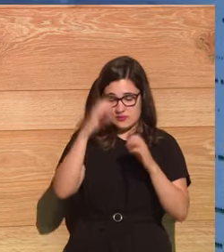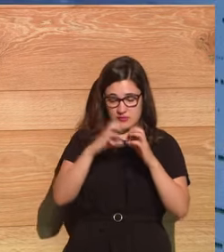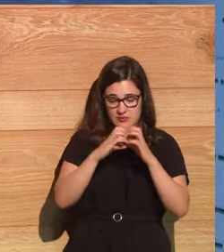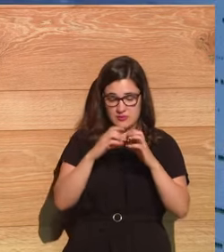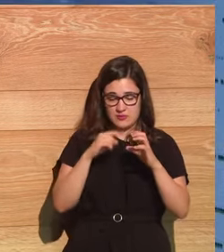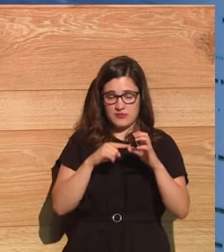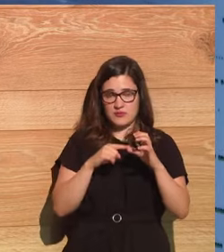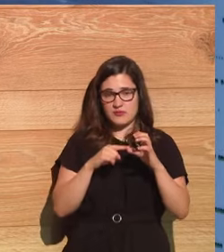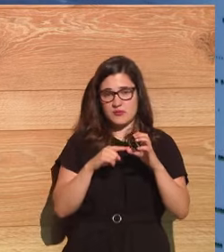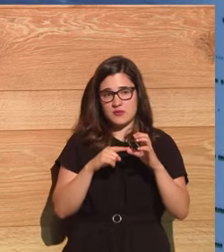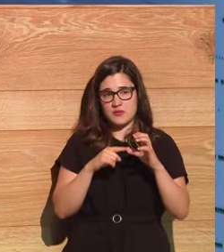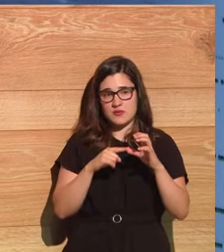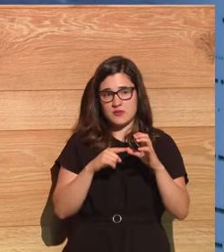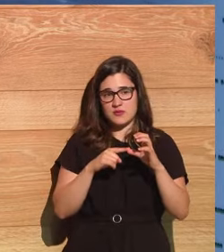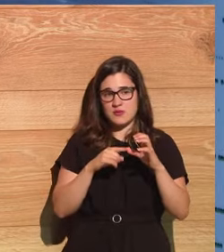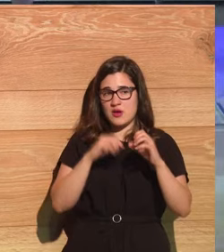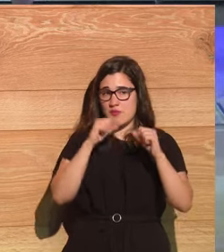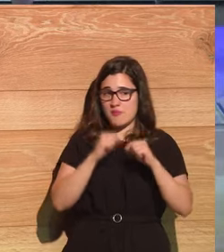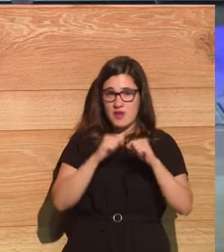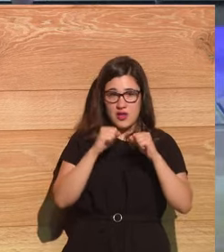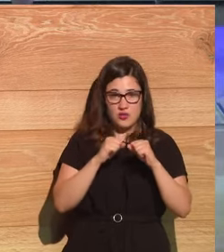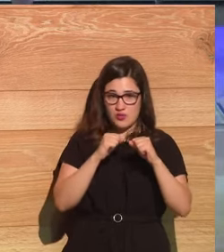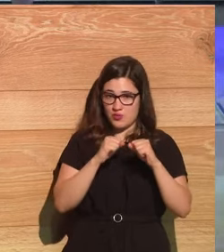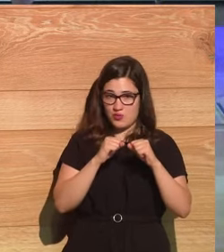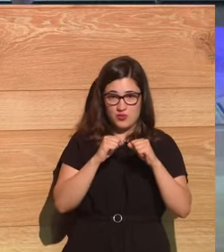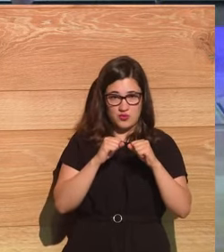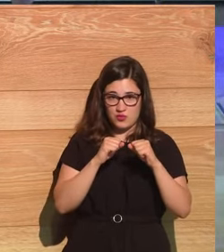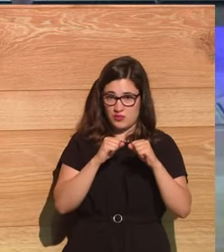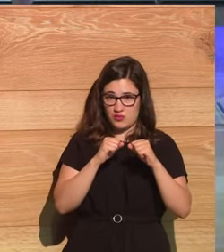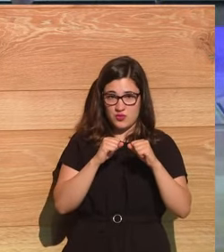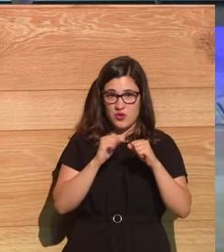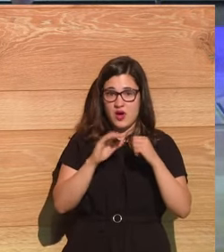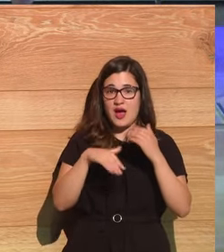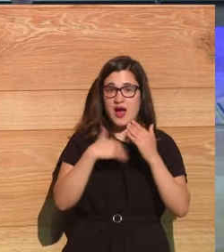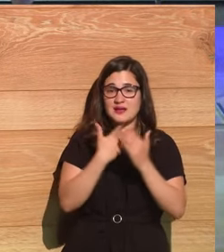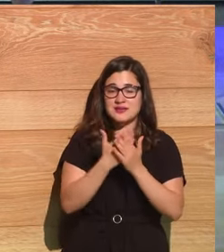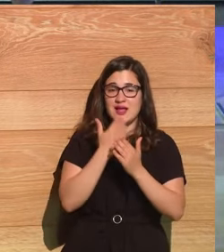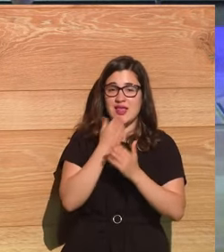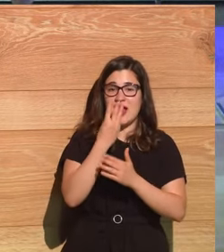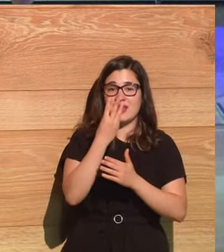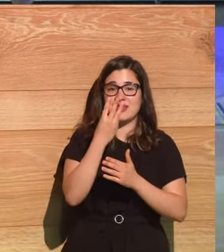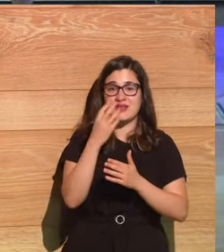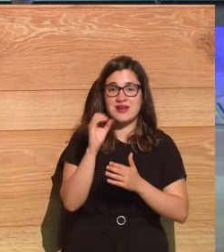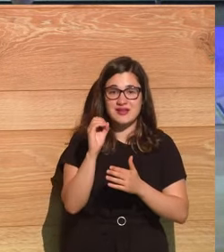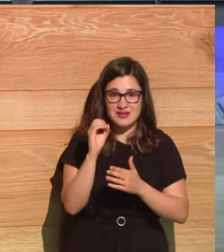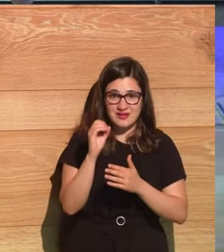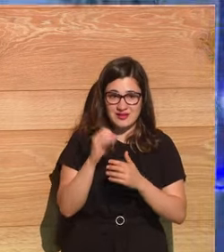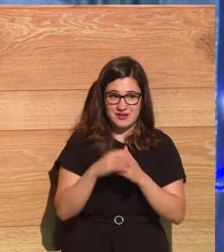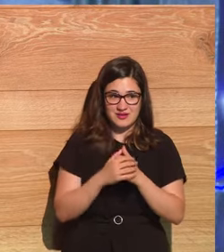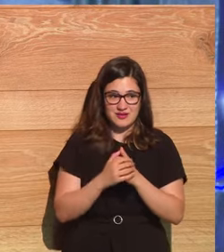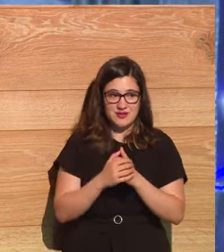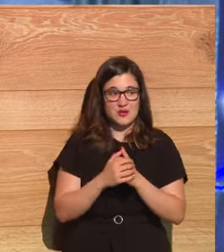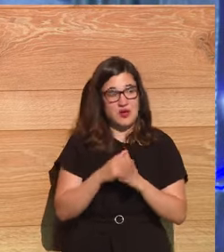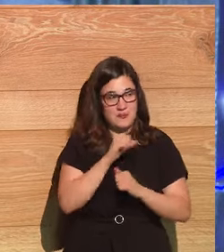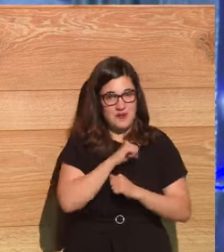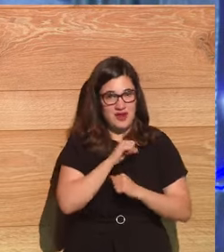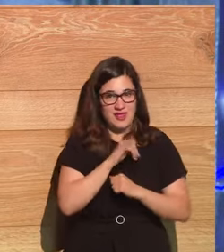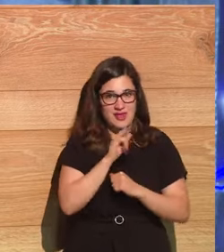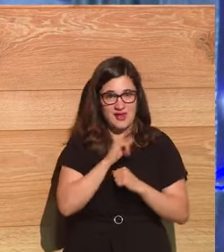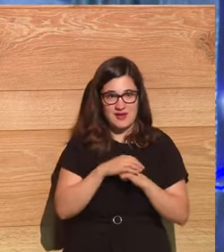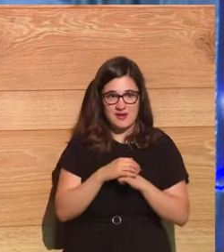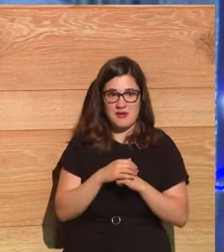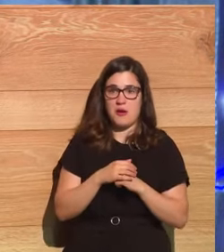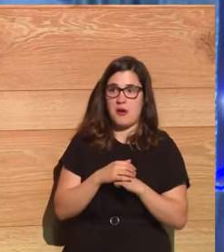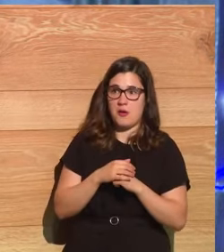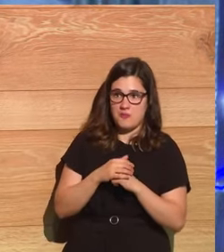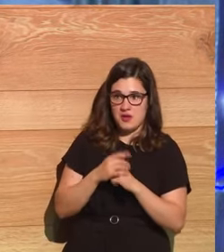no llega a ser el cerebro maduro del todo hasta pasada la treintena. O sea, que aún hay esperanza. Sí, va subiendo esa cifra, ¿eh? Cada década. 20,